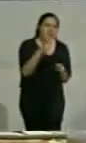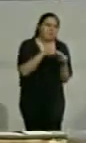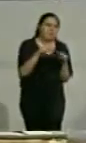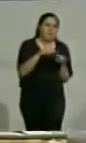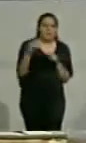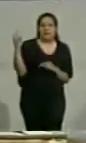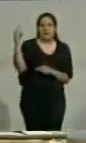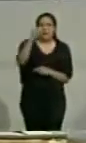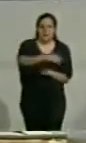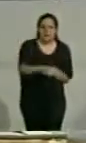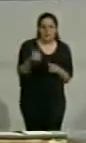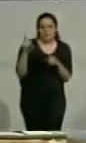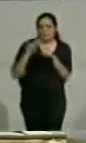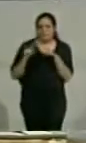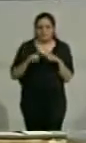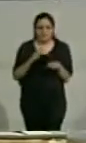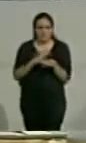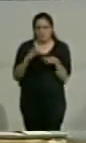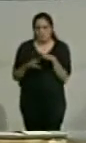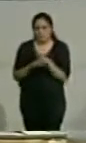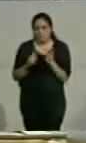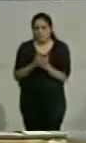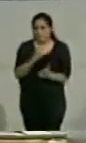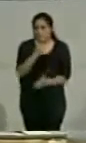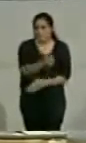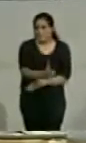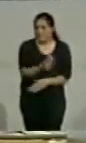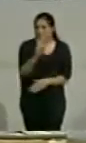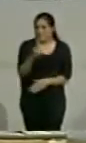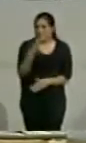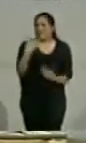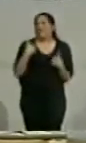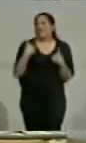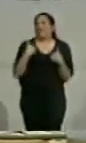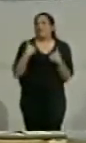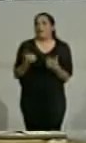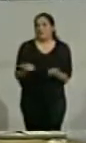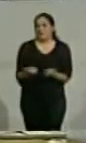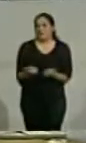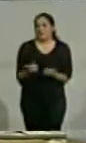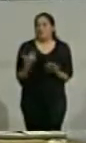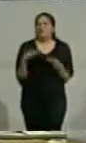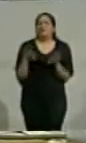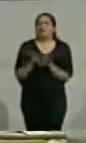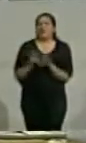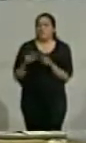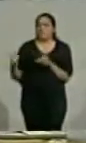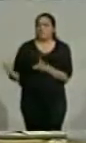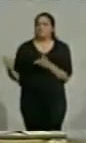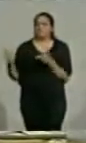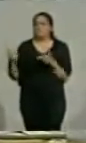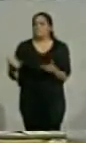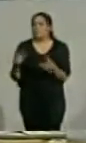avión, etcétera. ¿Podrían ayudarme a entender esto y explicárselo a las nuevas generaciones?